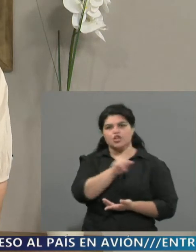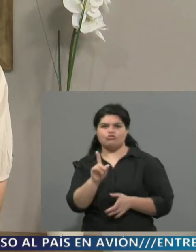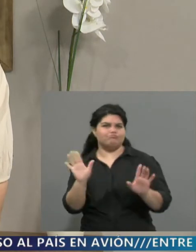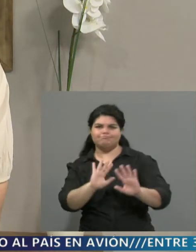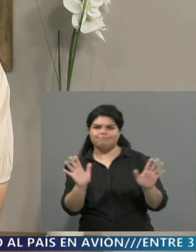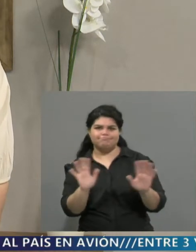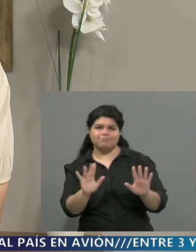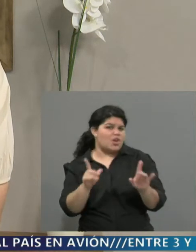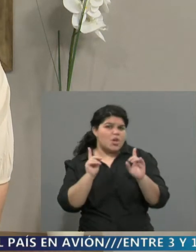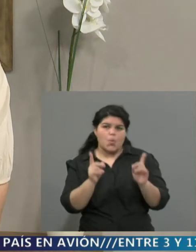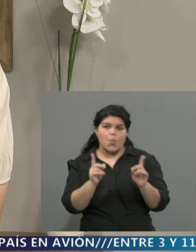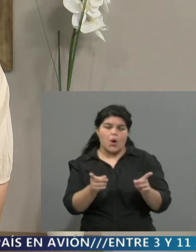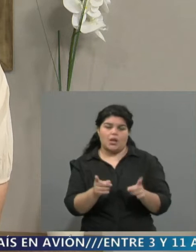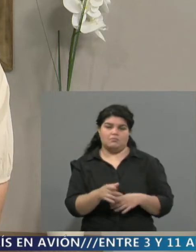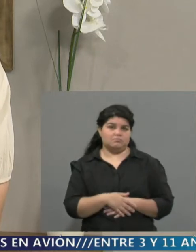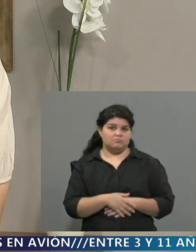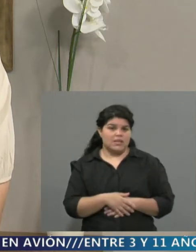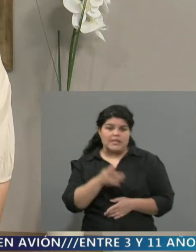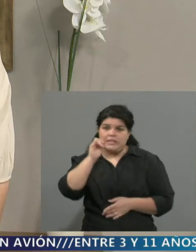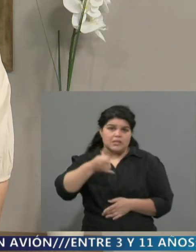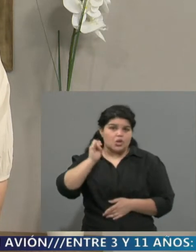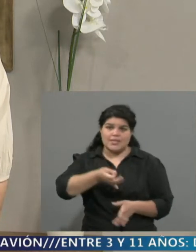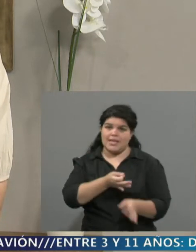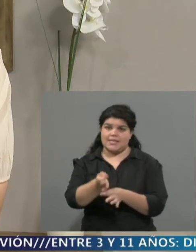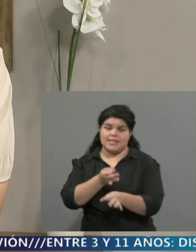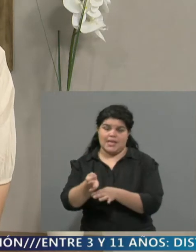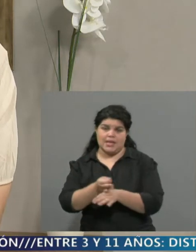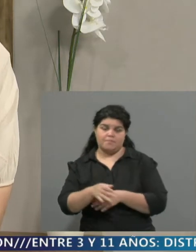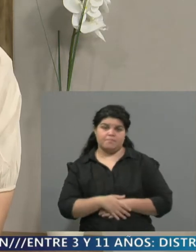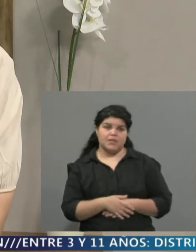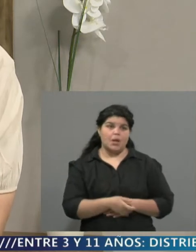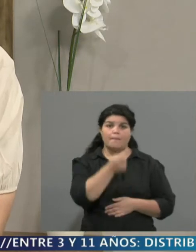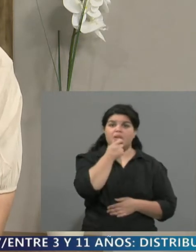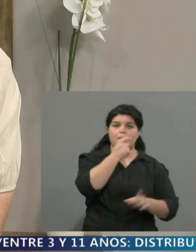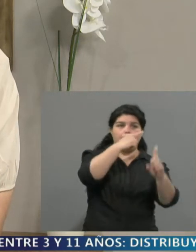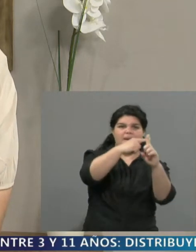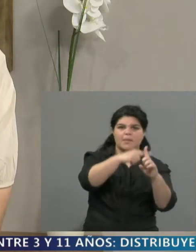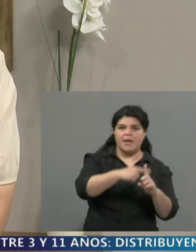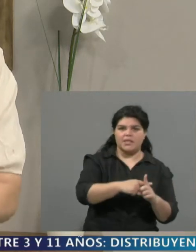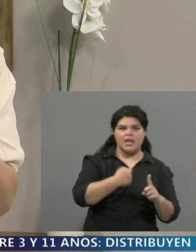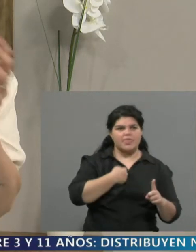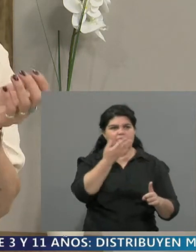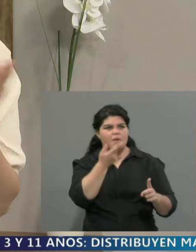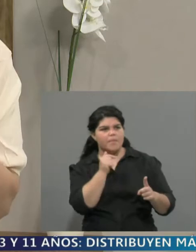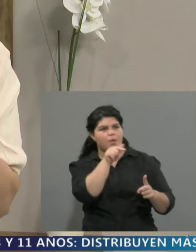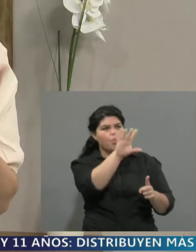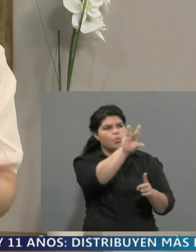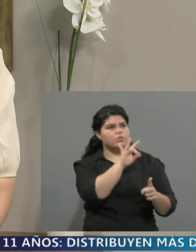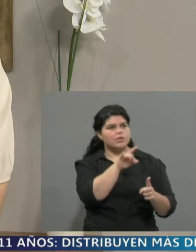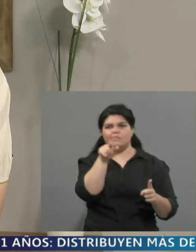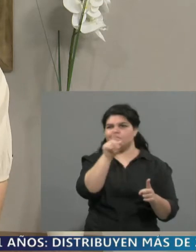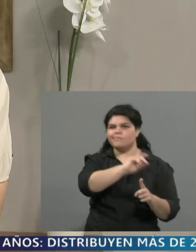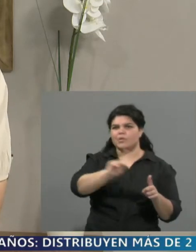elegimos tampoco si en matemáticas aprendemos divisiones o no la aprendemos. ¿Sí? Alguna teoría en particular o no,